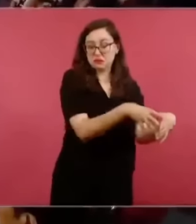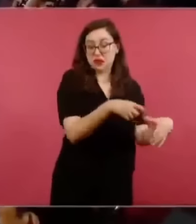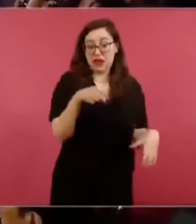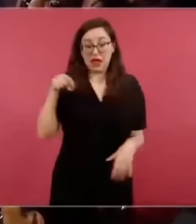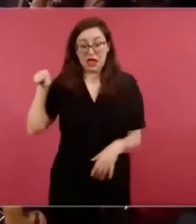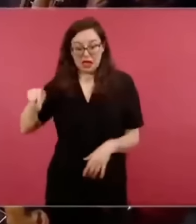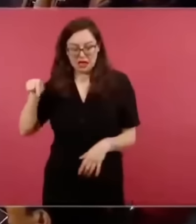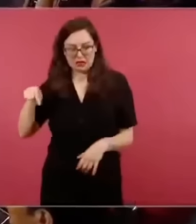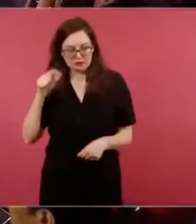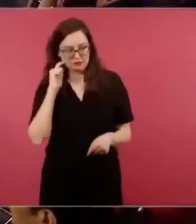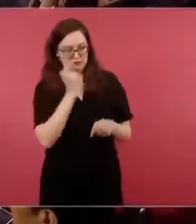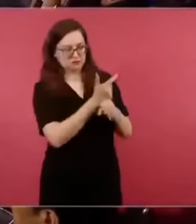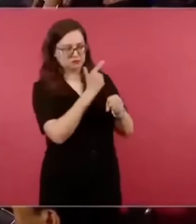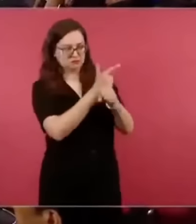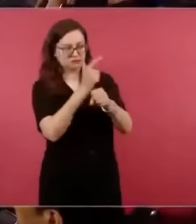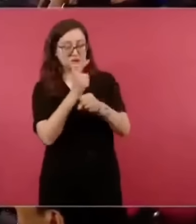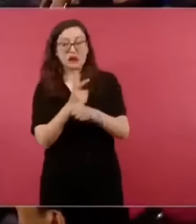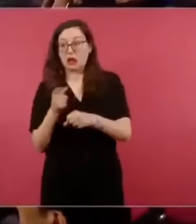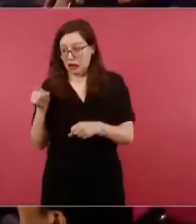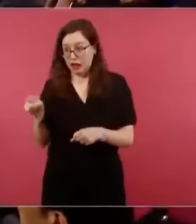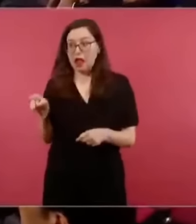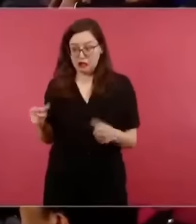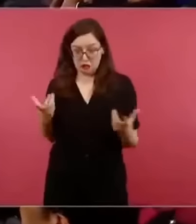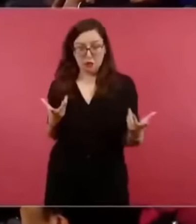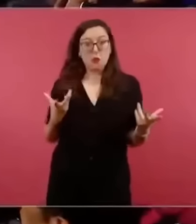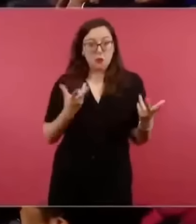Bueno,